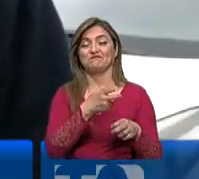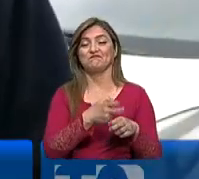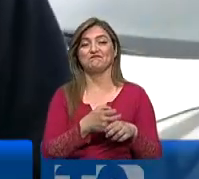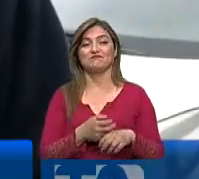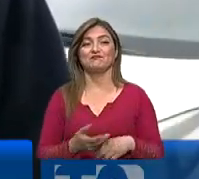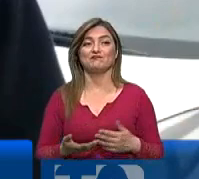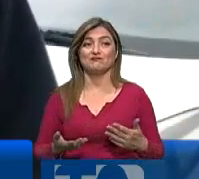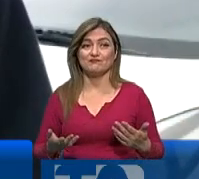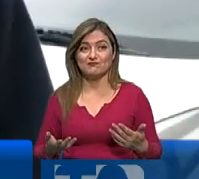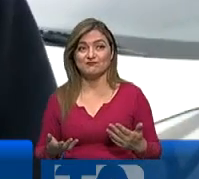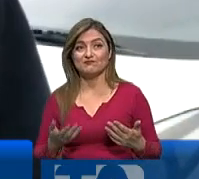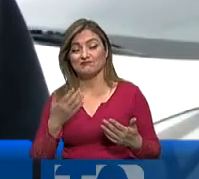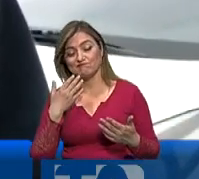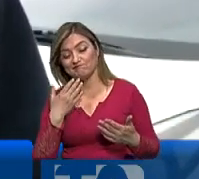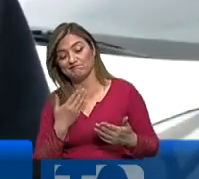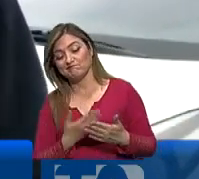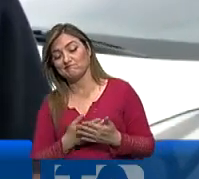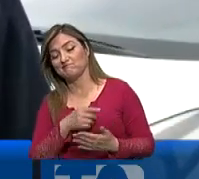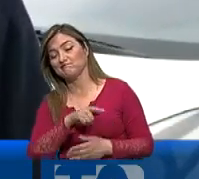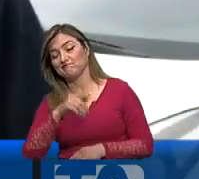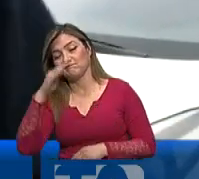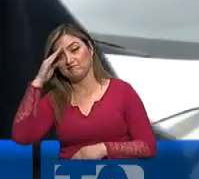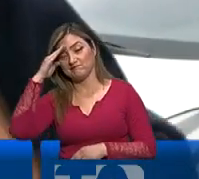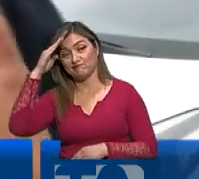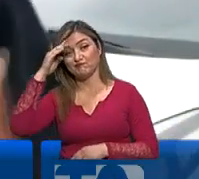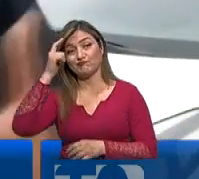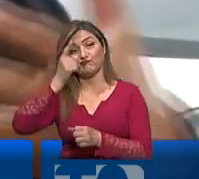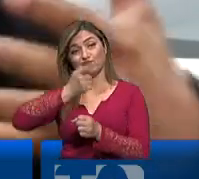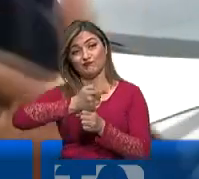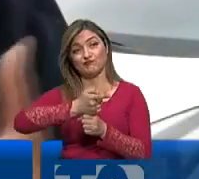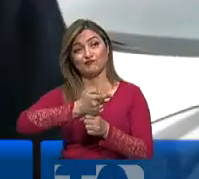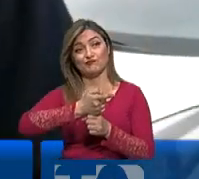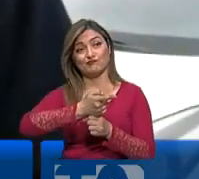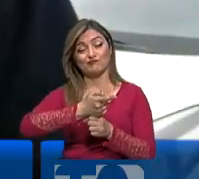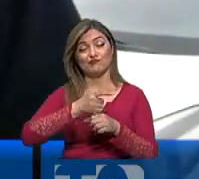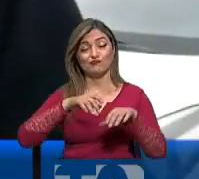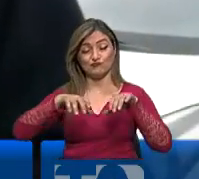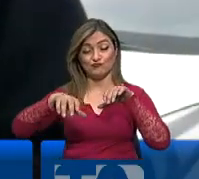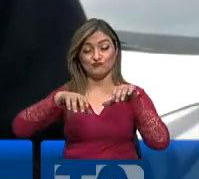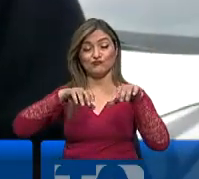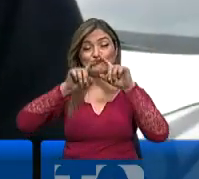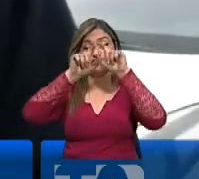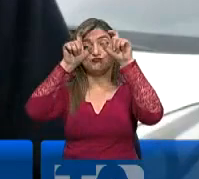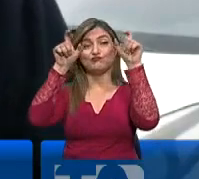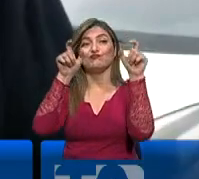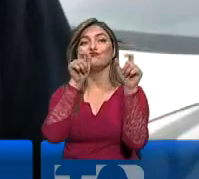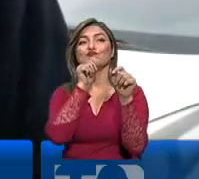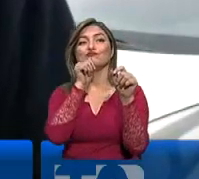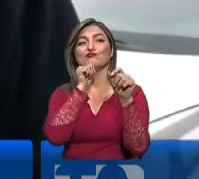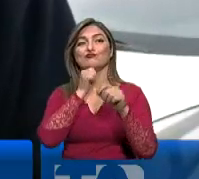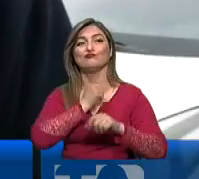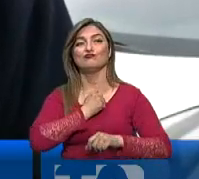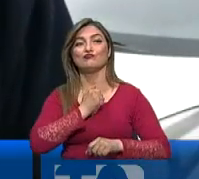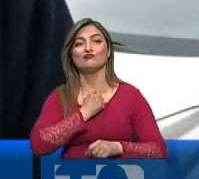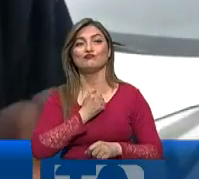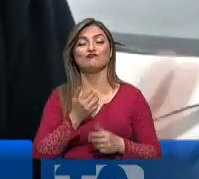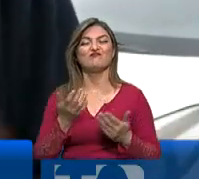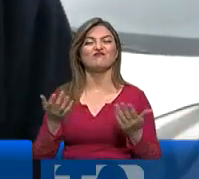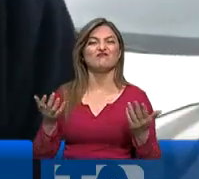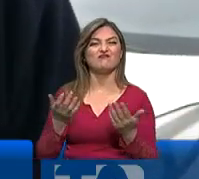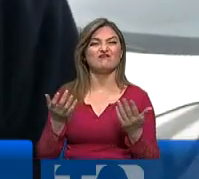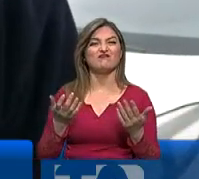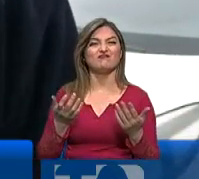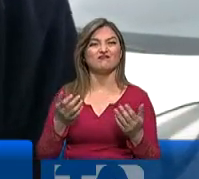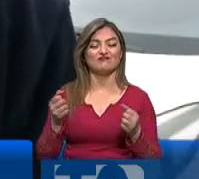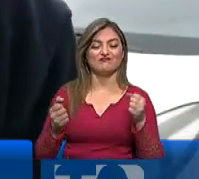a eso, como lo vuelvo a repetir, nuestra policía dictamina y logramos, en coordinación con la empresa privada que somos nosotros, hacer